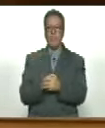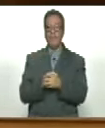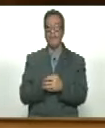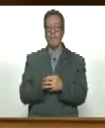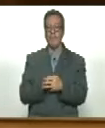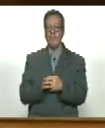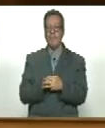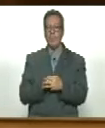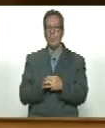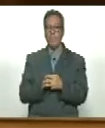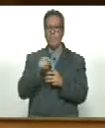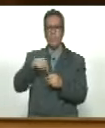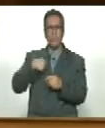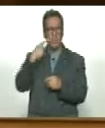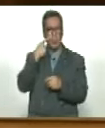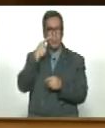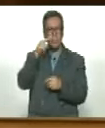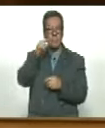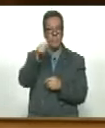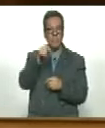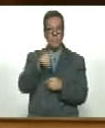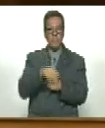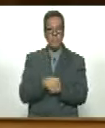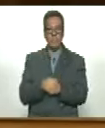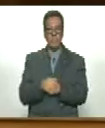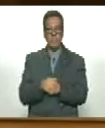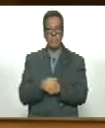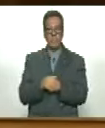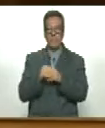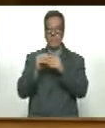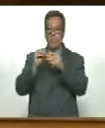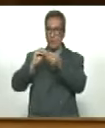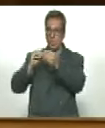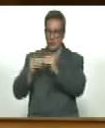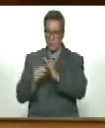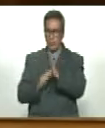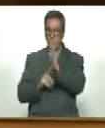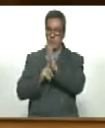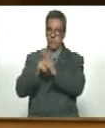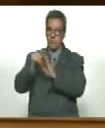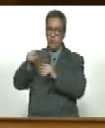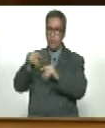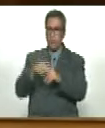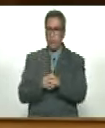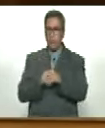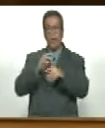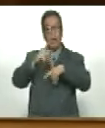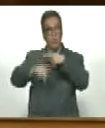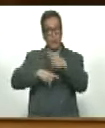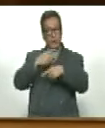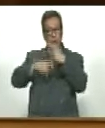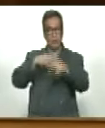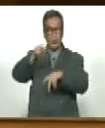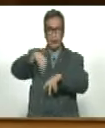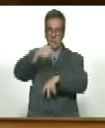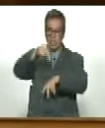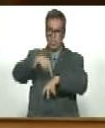Cuando uno ve la recuperación de la producción